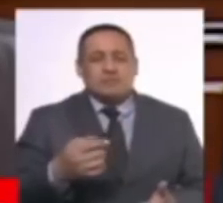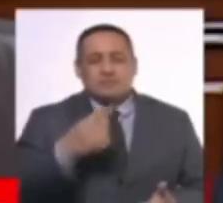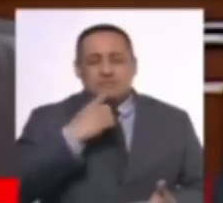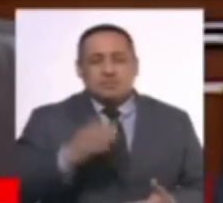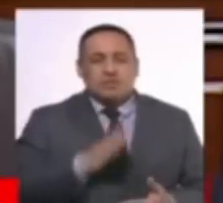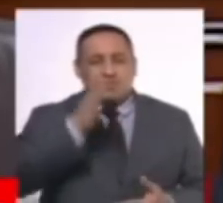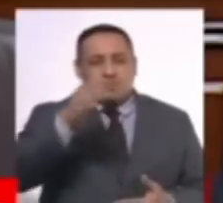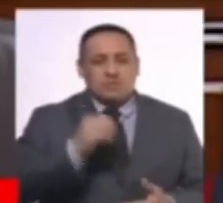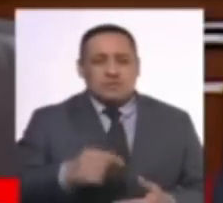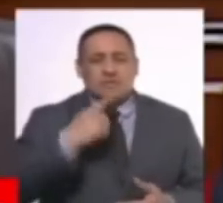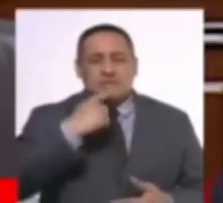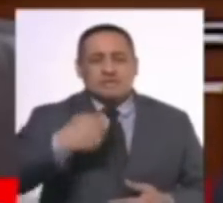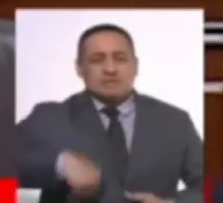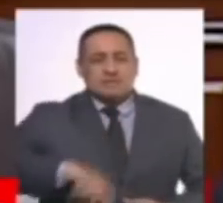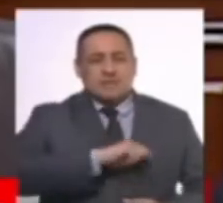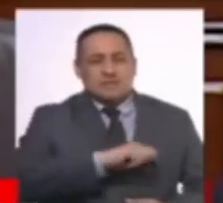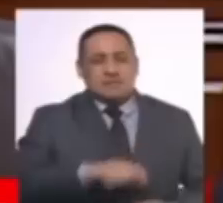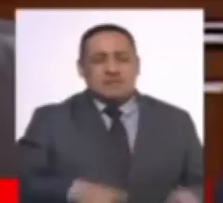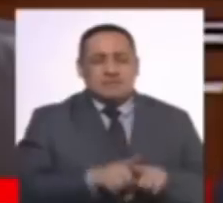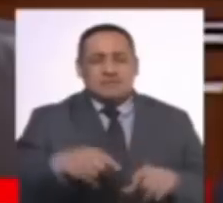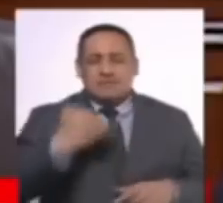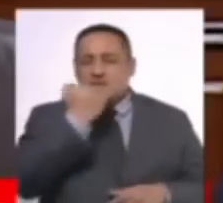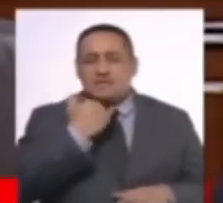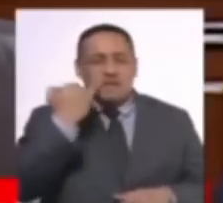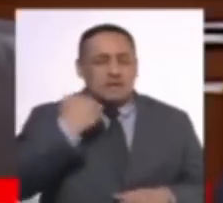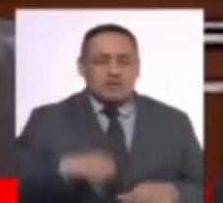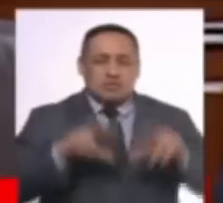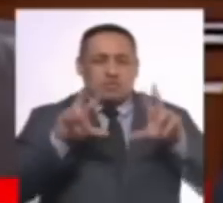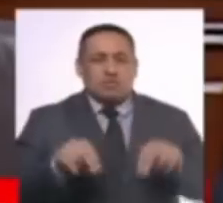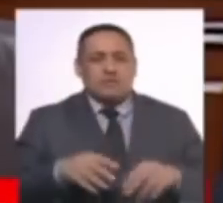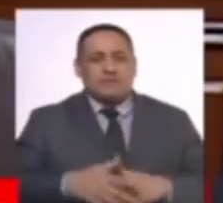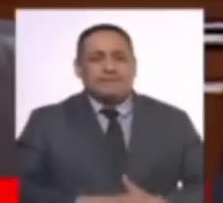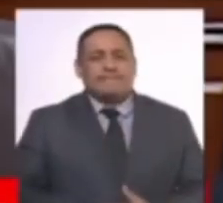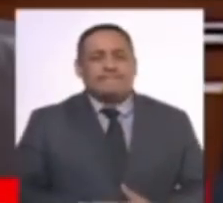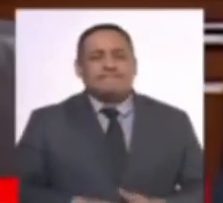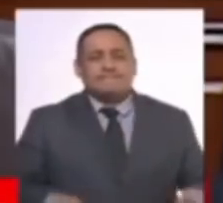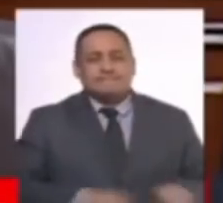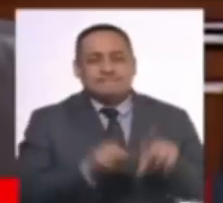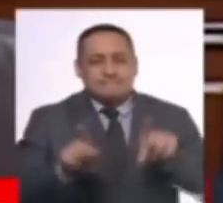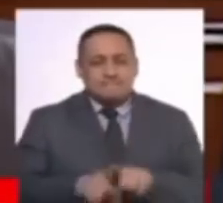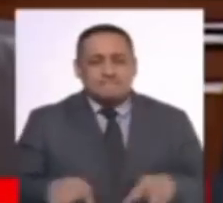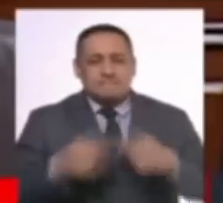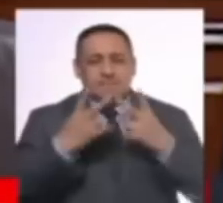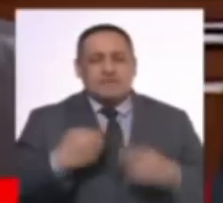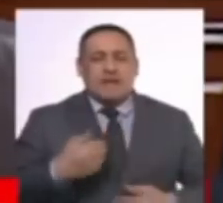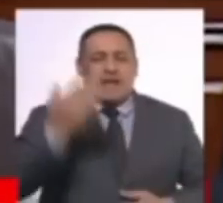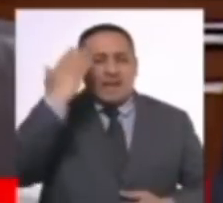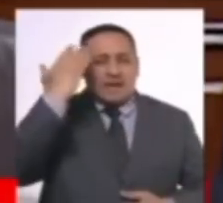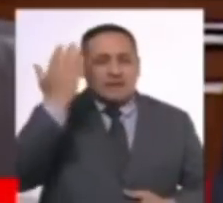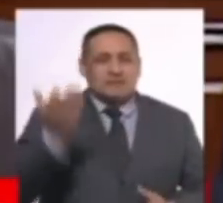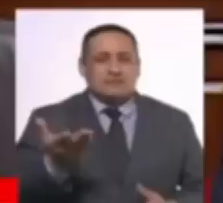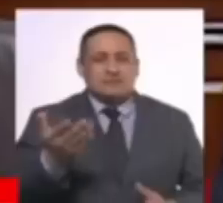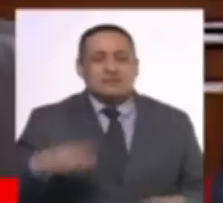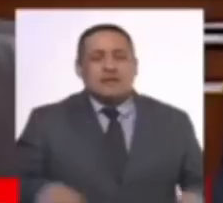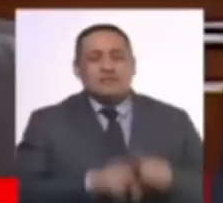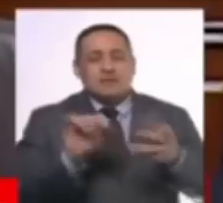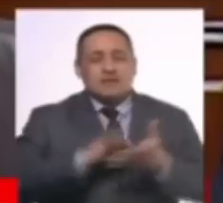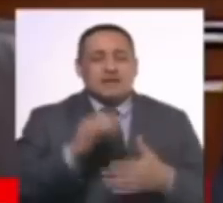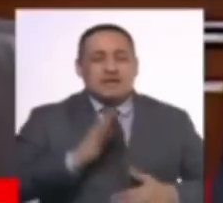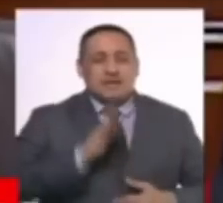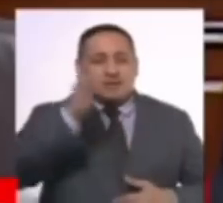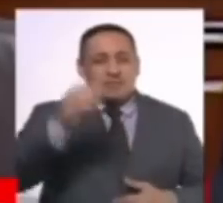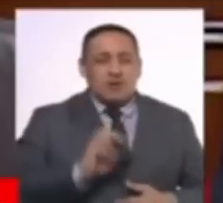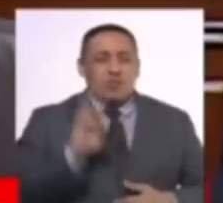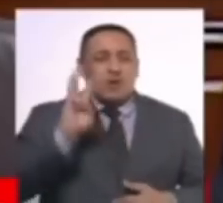su destino era el Reino de España y Estado de Israel, se le negó el permiso. Lo mismo ocurrió con Alan García cuando iba